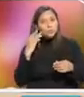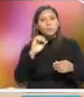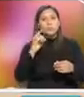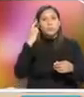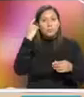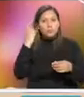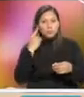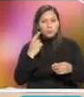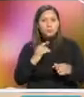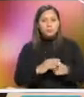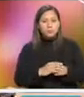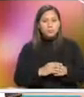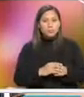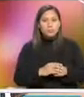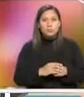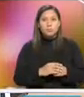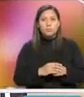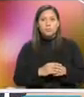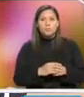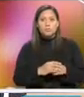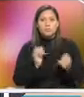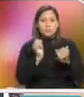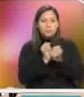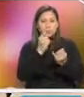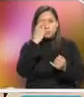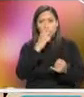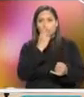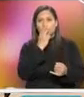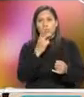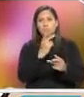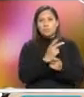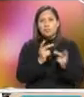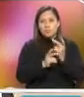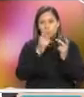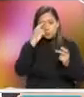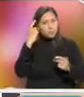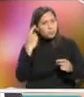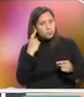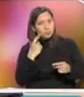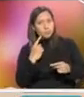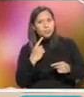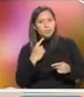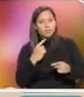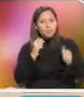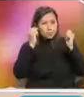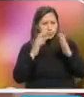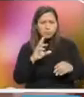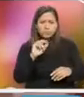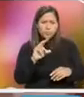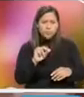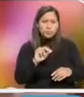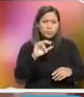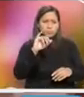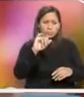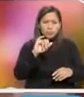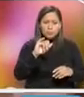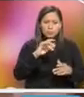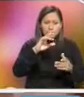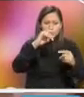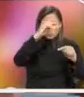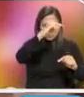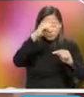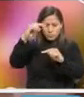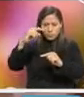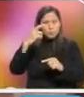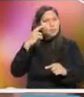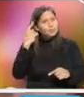cabelleras rizadas, ¿no? Y también no por decir que es un producto para cabelleras rizadas quiere decir que es más pesado. Quizás sí un producto, pero realmente el efecto